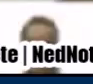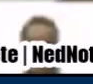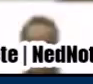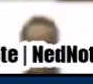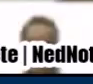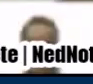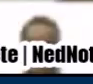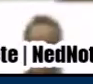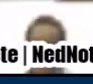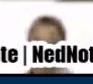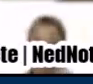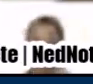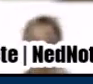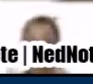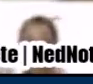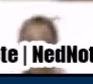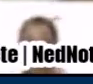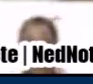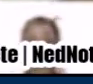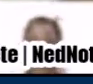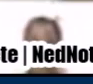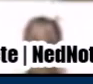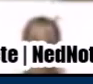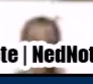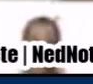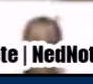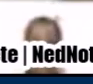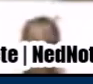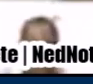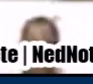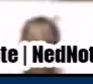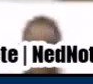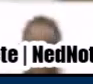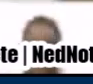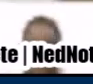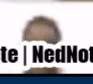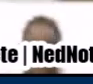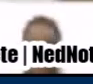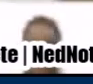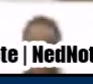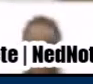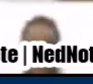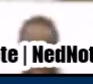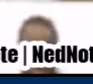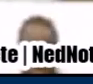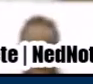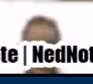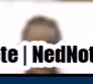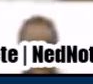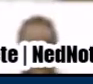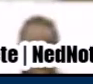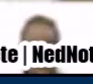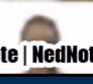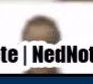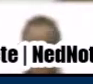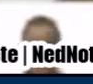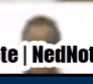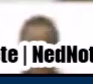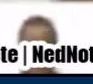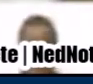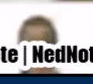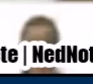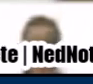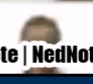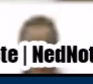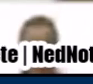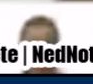Miren, varias cosas hoy, un momento bien delicado de la República, del país o de la reconstrucción de